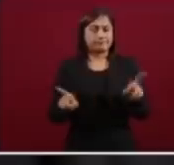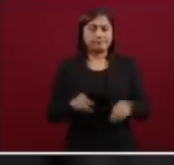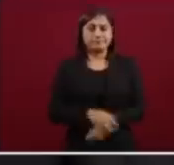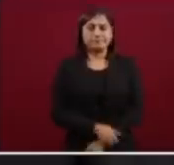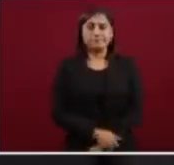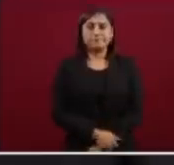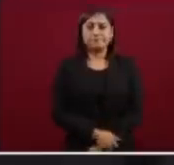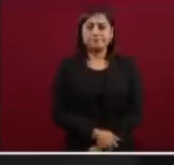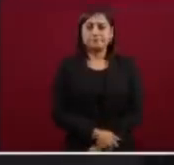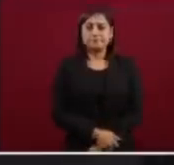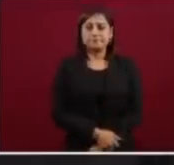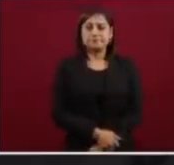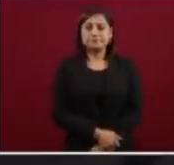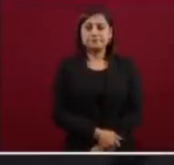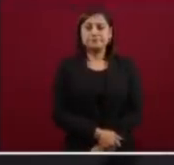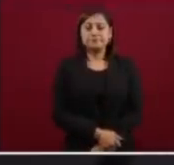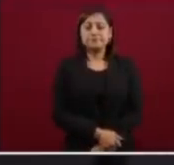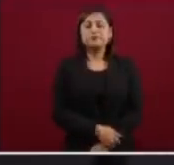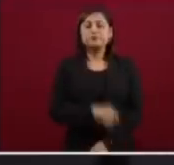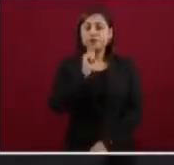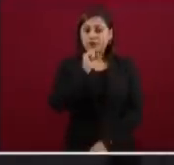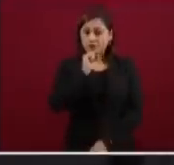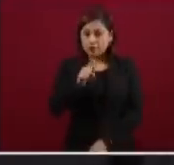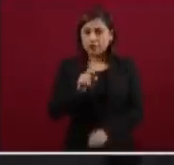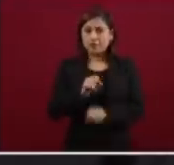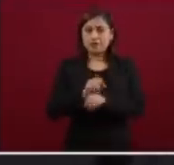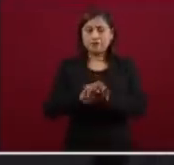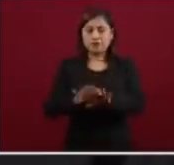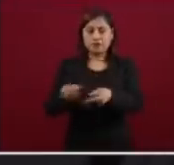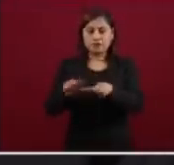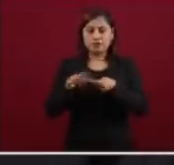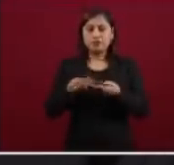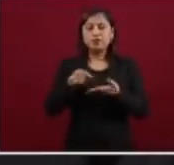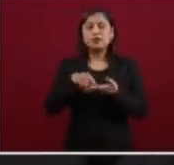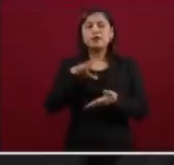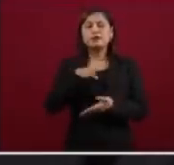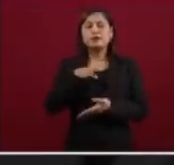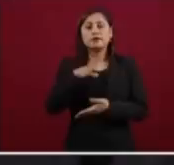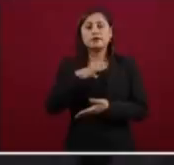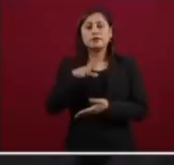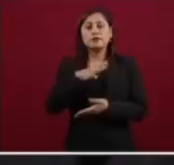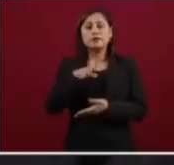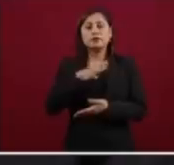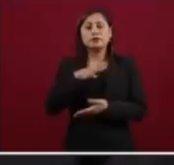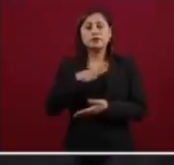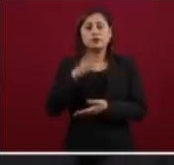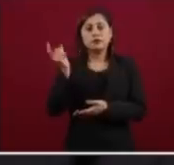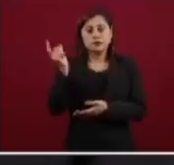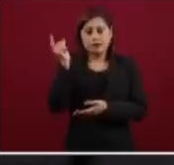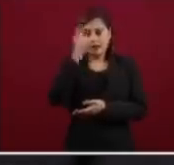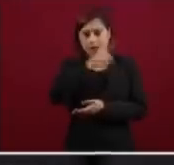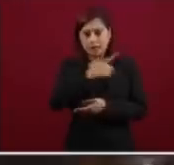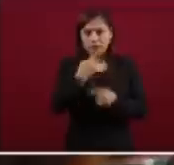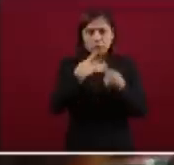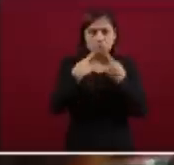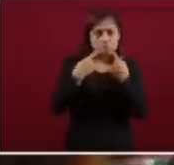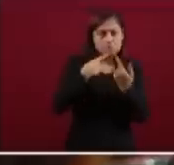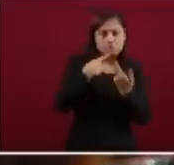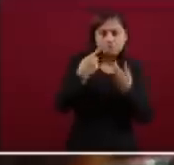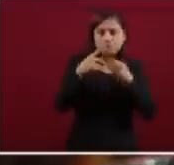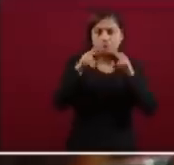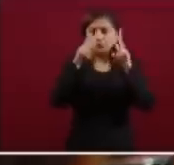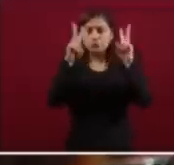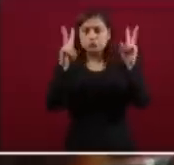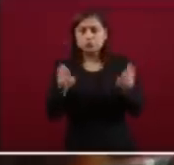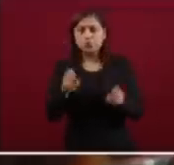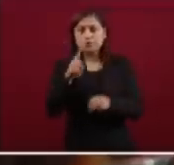tengo la información también de que se llevó un acuerdo para tratar las aguas de